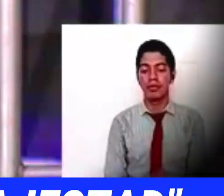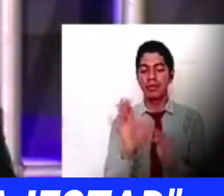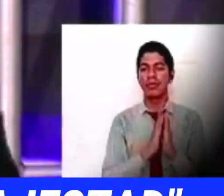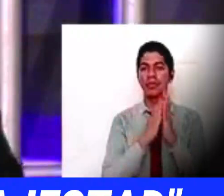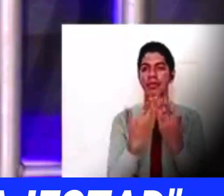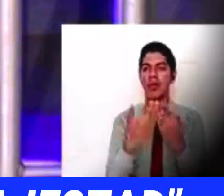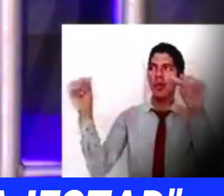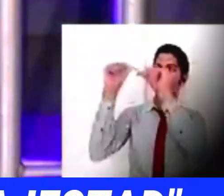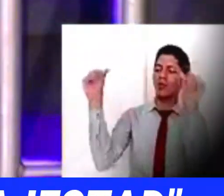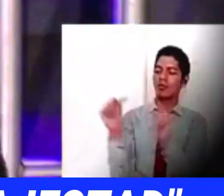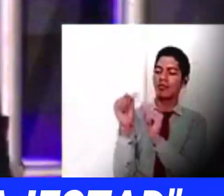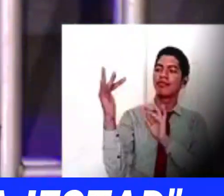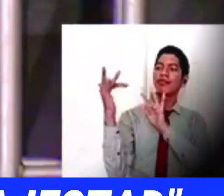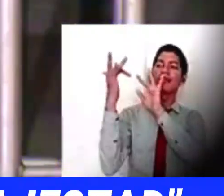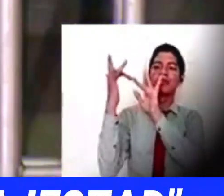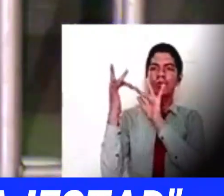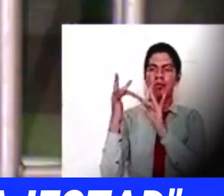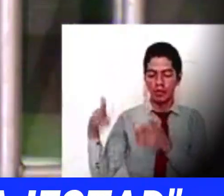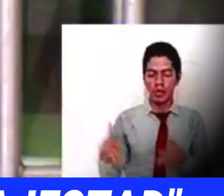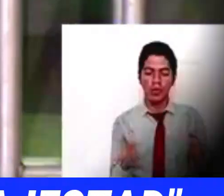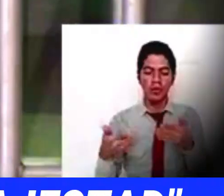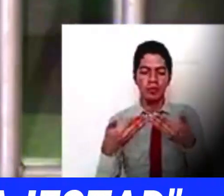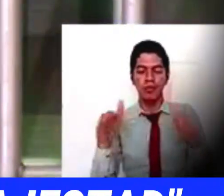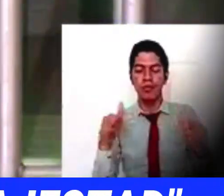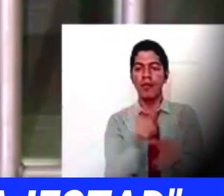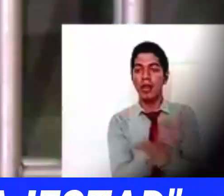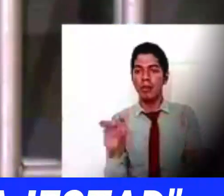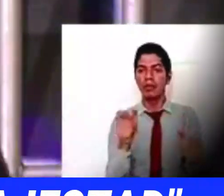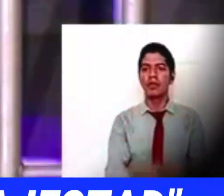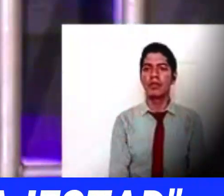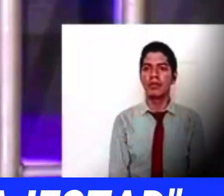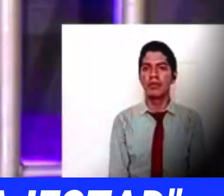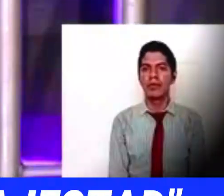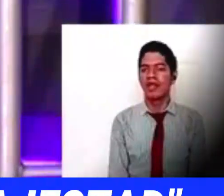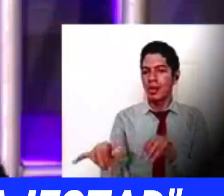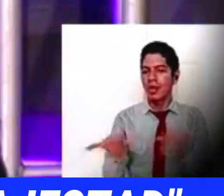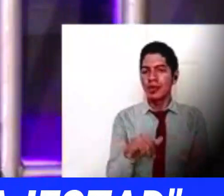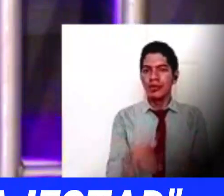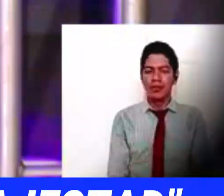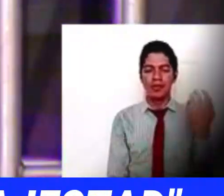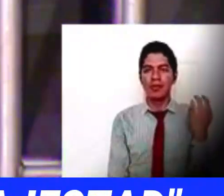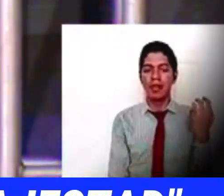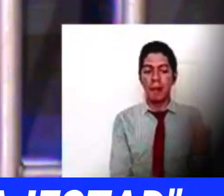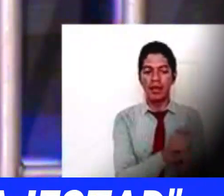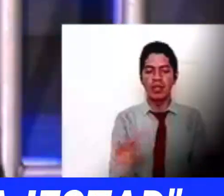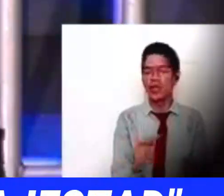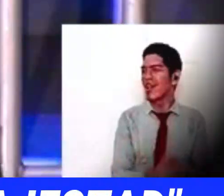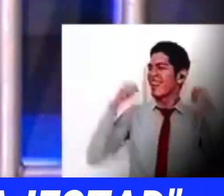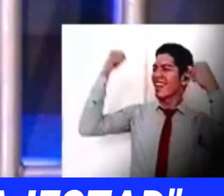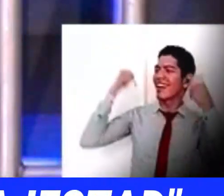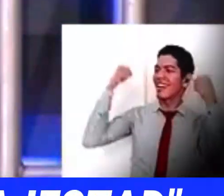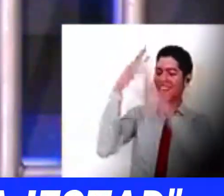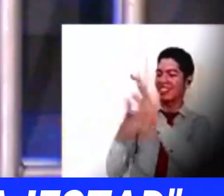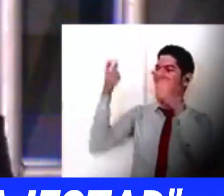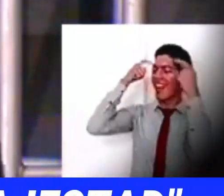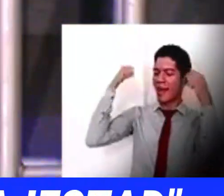caminos abiertos, el hombre que la gente, como sucedió una vez, donde todo el mundo lo victoriaba y donde todo el mundo decía: Saúl hirió